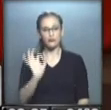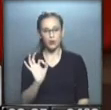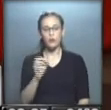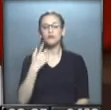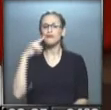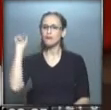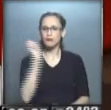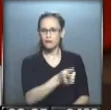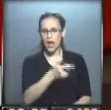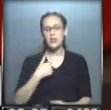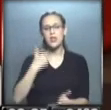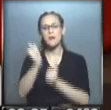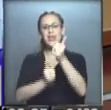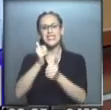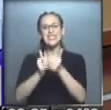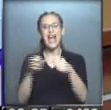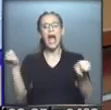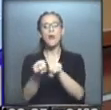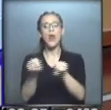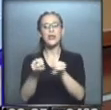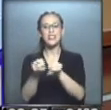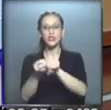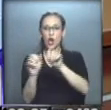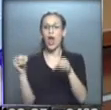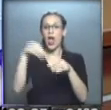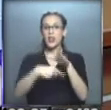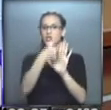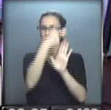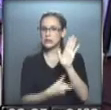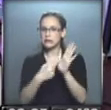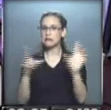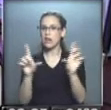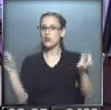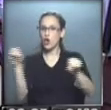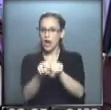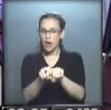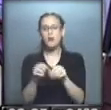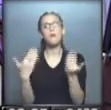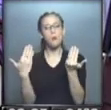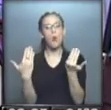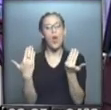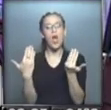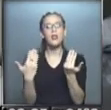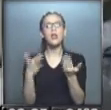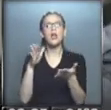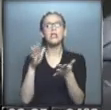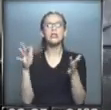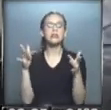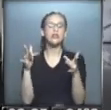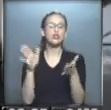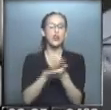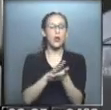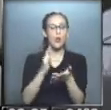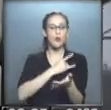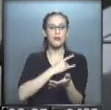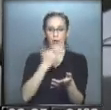a la empresa Cablevisión incluir en su grilla de programación de televisión por cable la señal de la Universidad Nacional de Córdoba. La